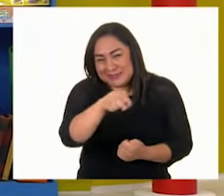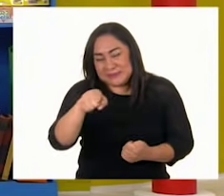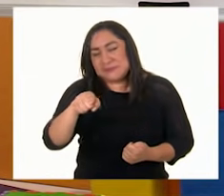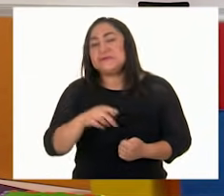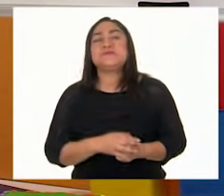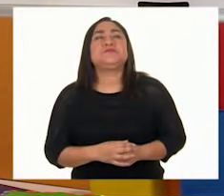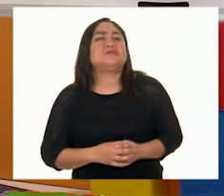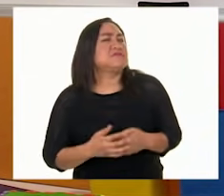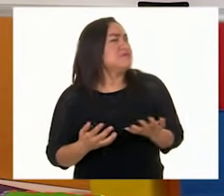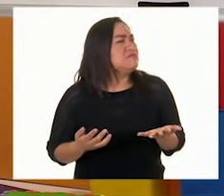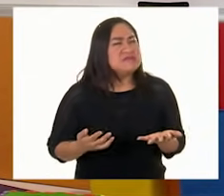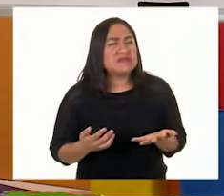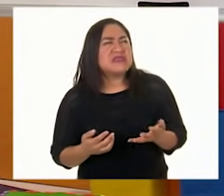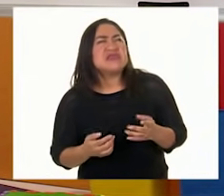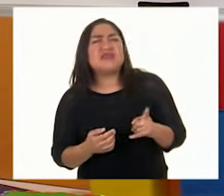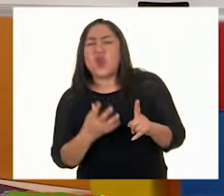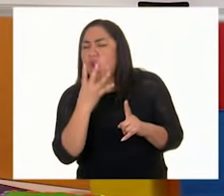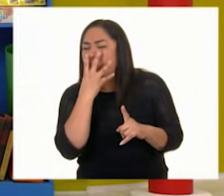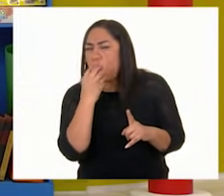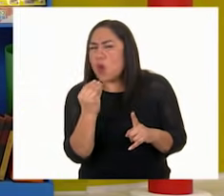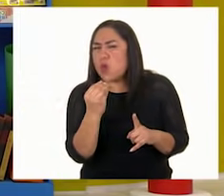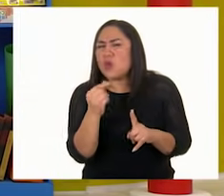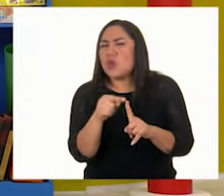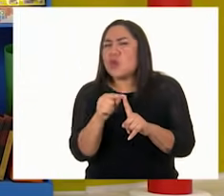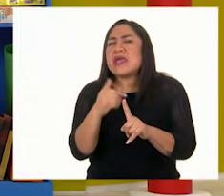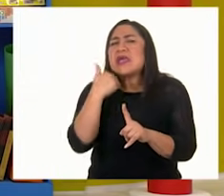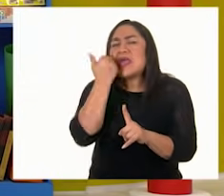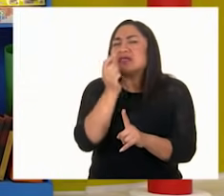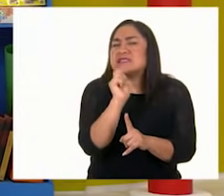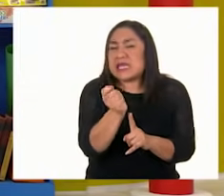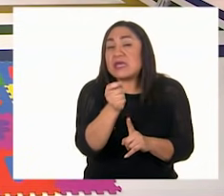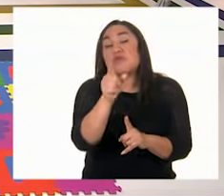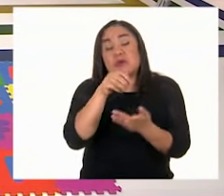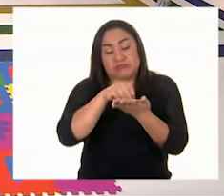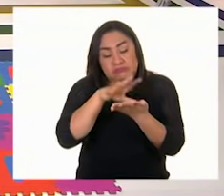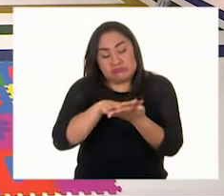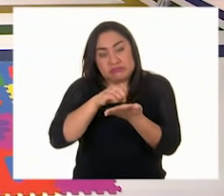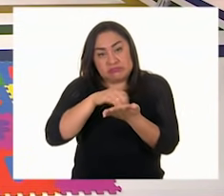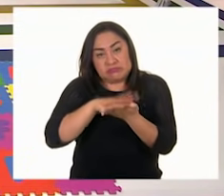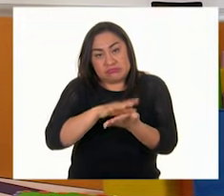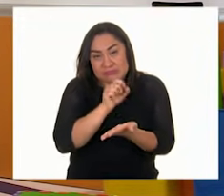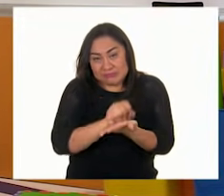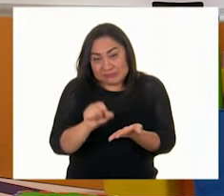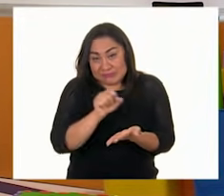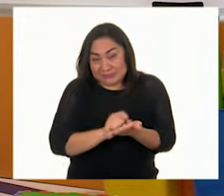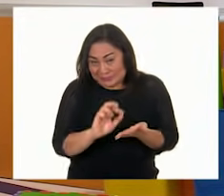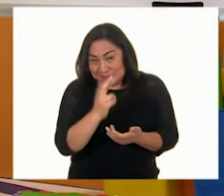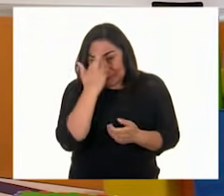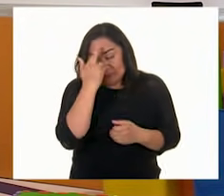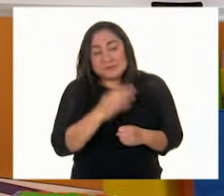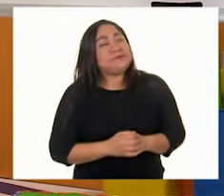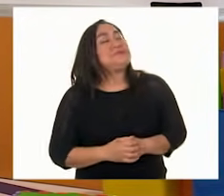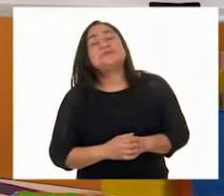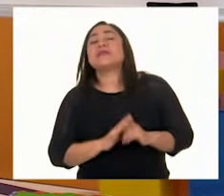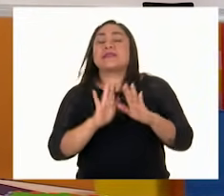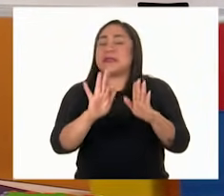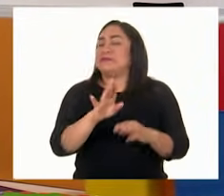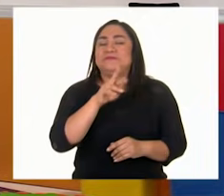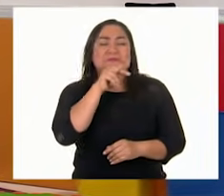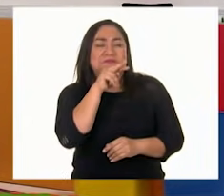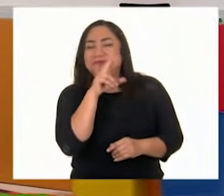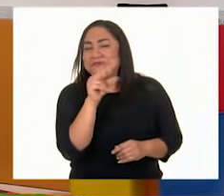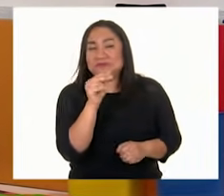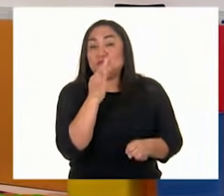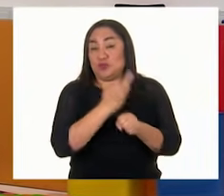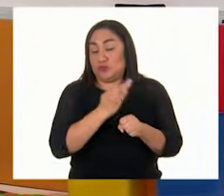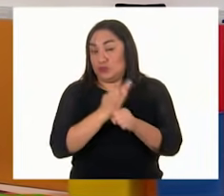qué era lo que quería el lobo y que lo anotara. Pero no te preocupes, te voy a mostrar un video